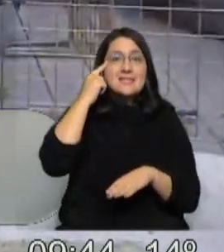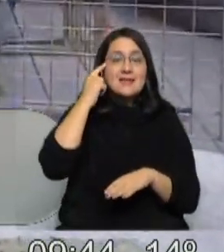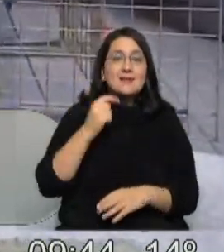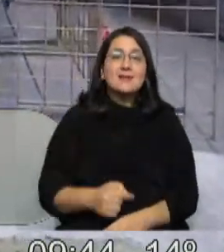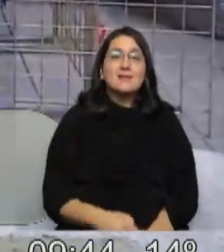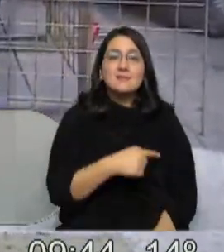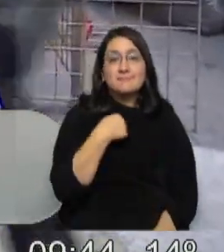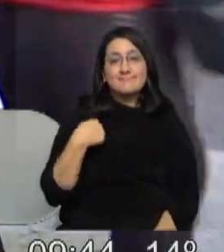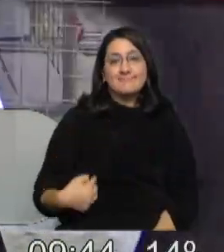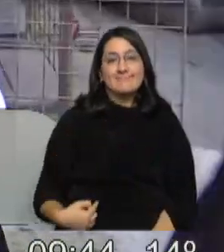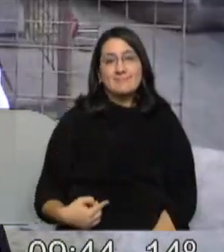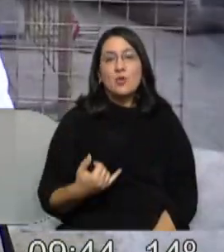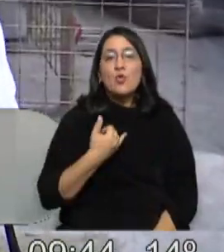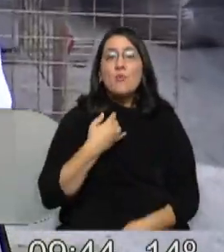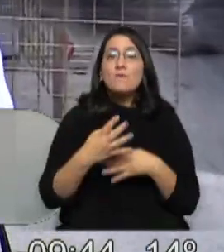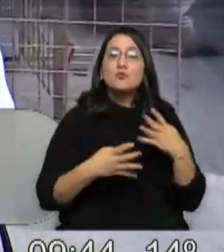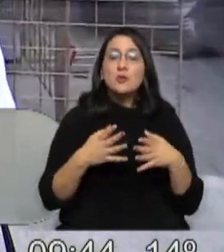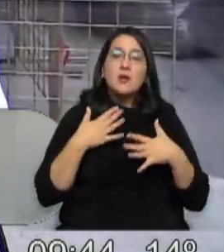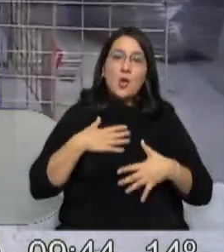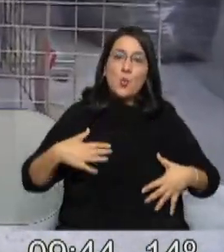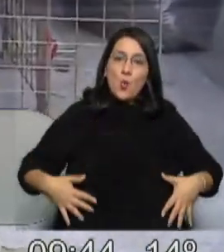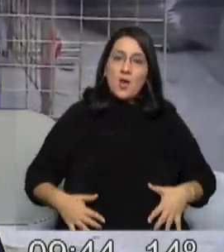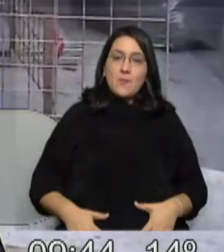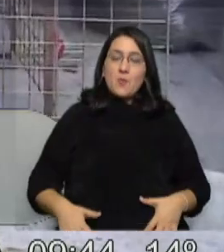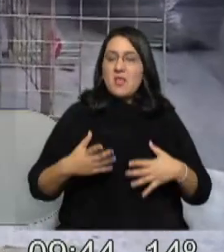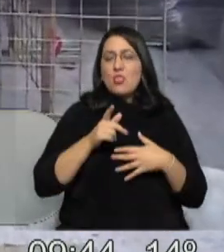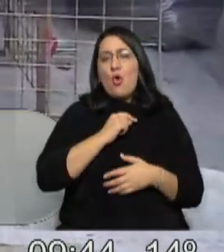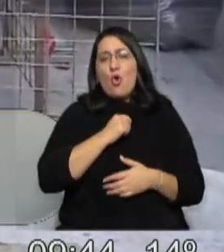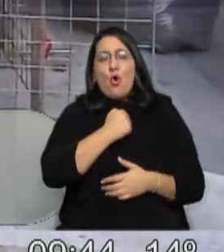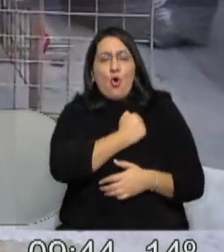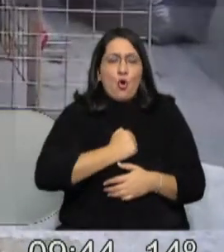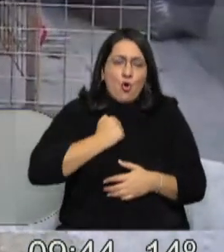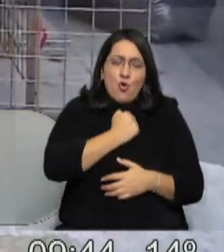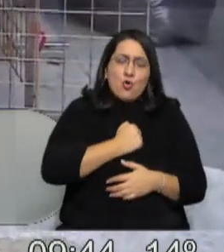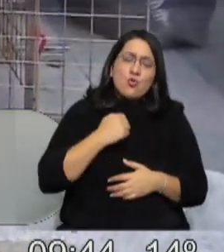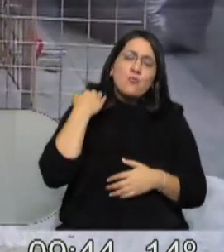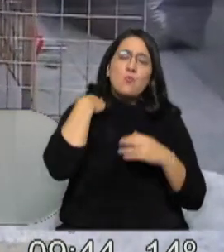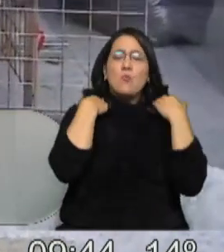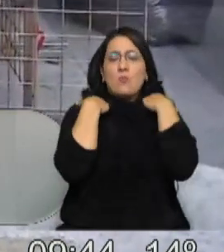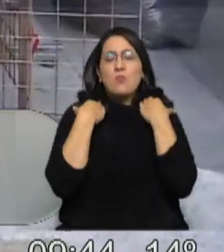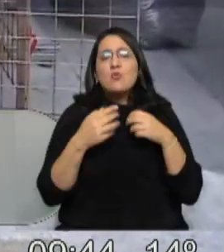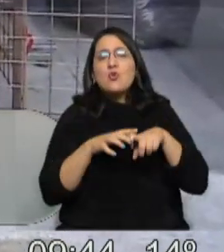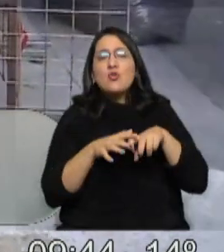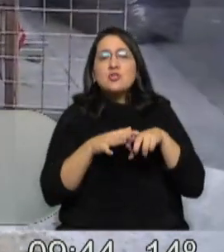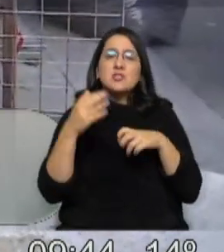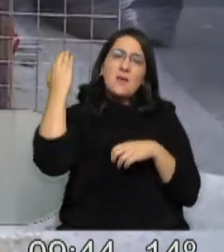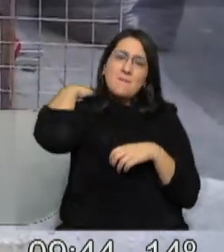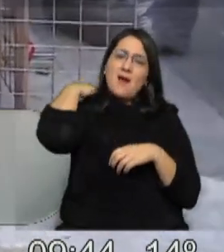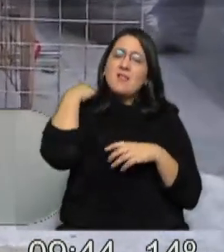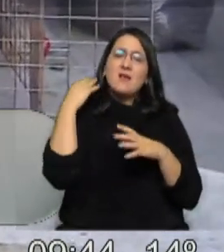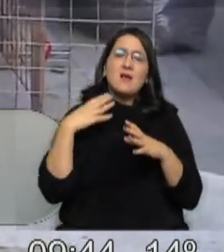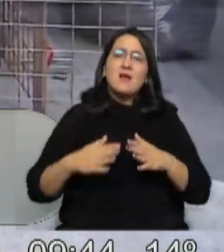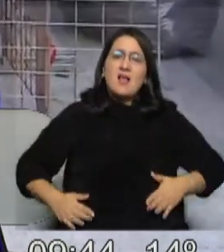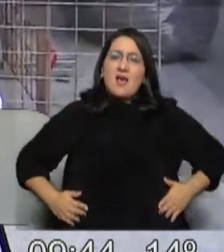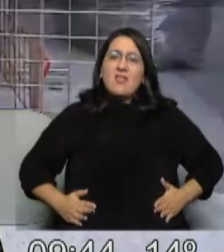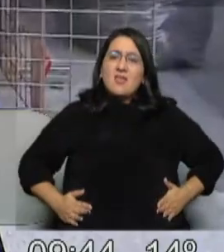¿Esto dónde se echa? ¿Cómo funciona esto? En el cuerpo, para todos los dolores, calma dolores musculares, rodillas, espalda,